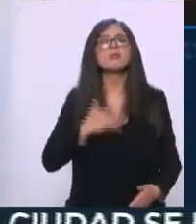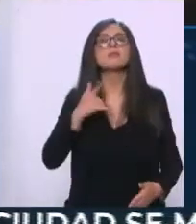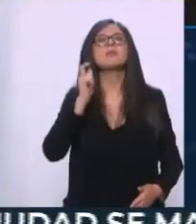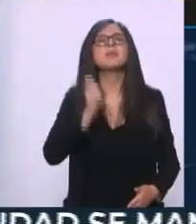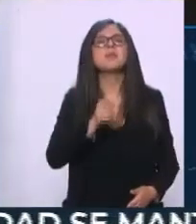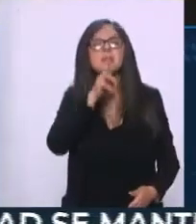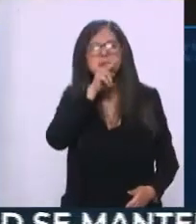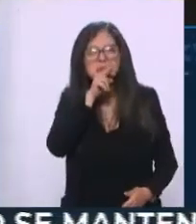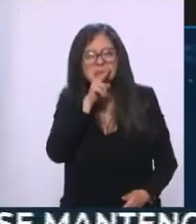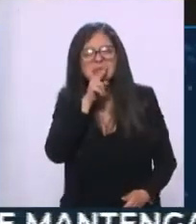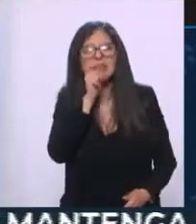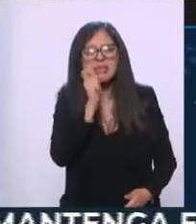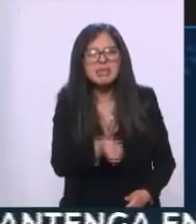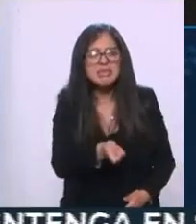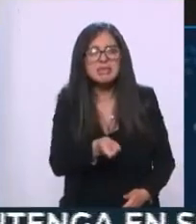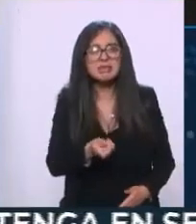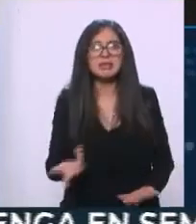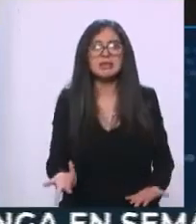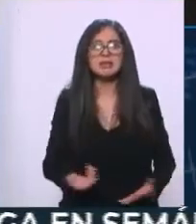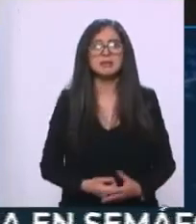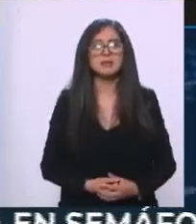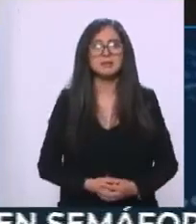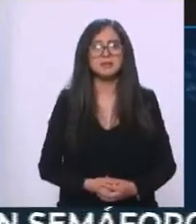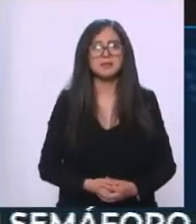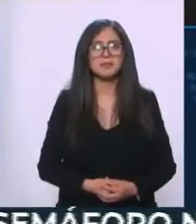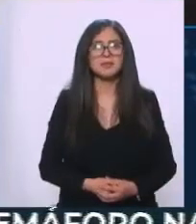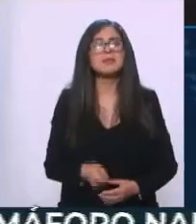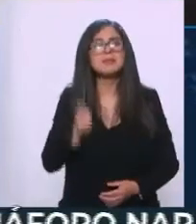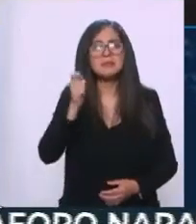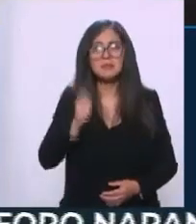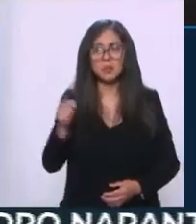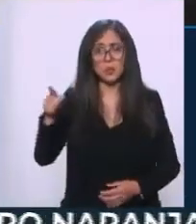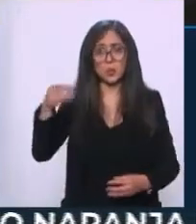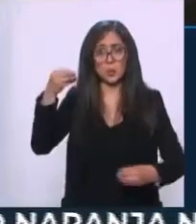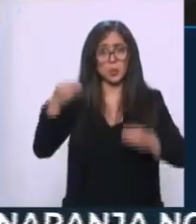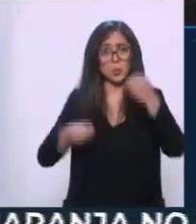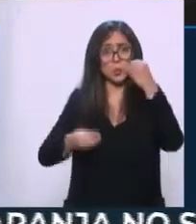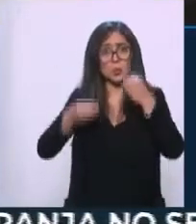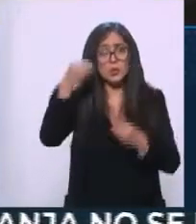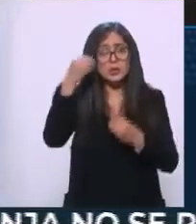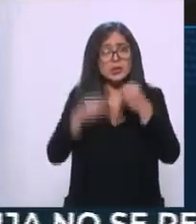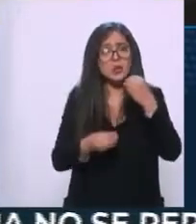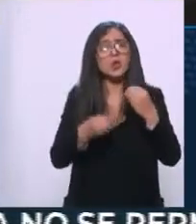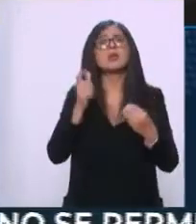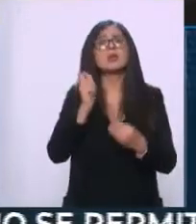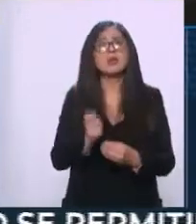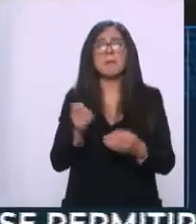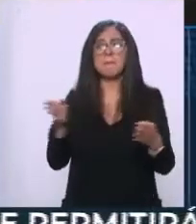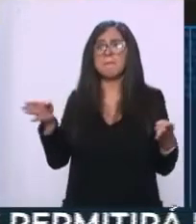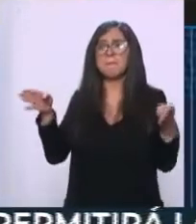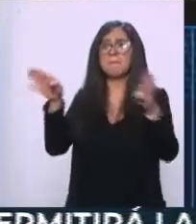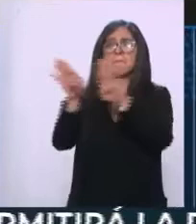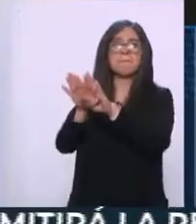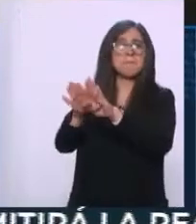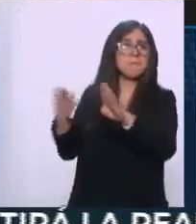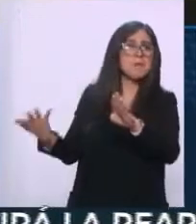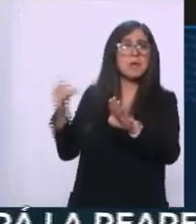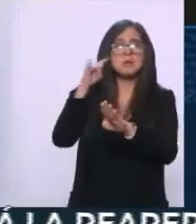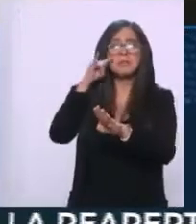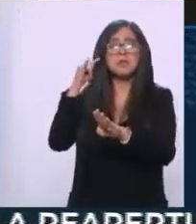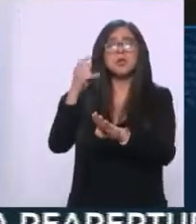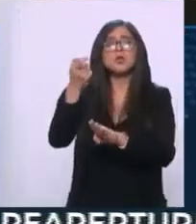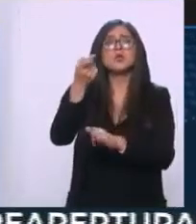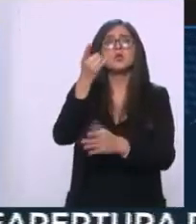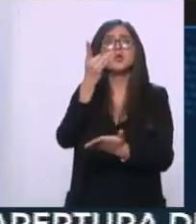se diga que este juicio va a estar cerrado, que solamente vamos a tener información